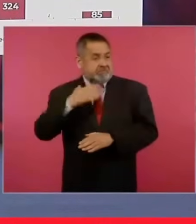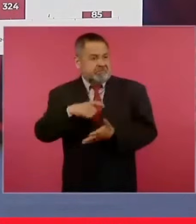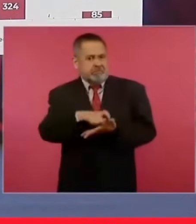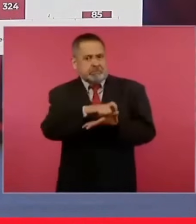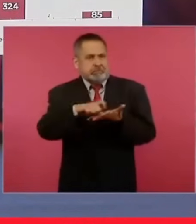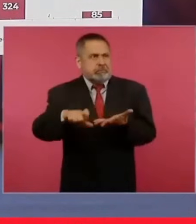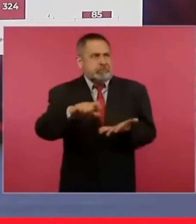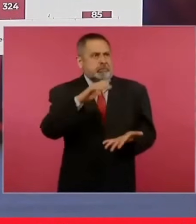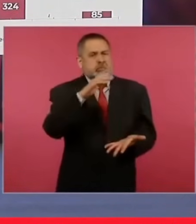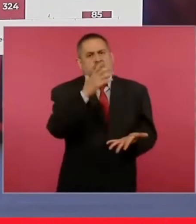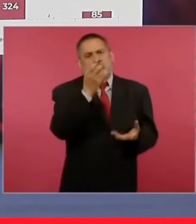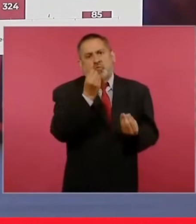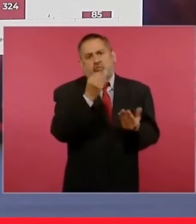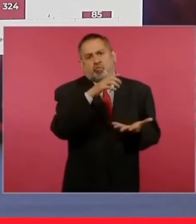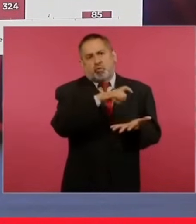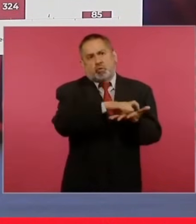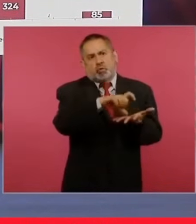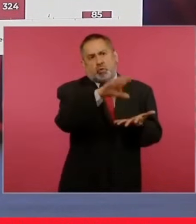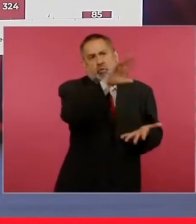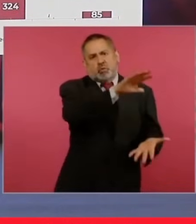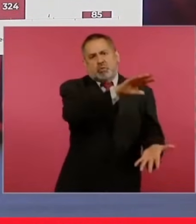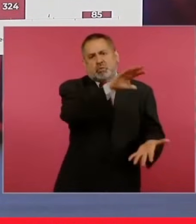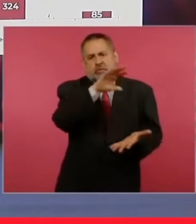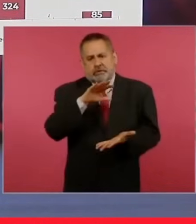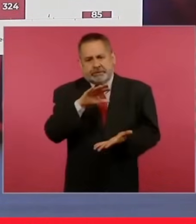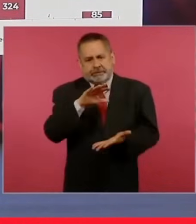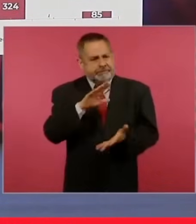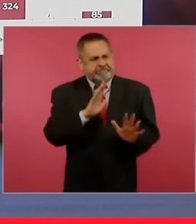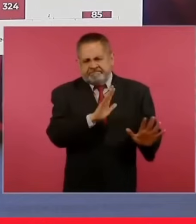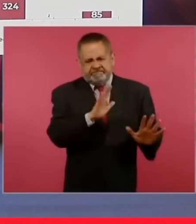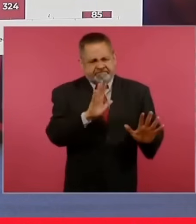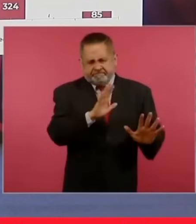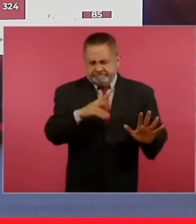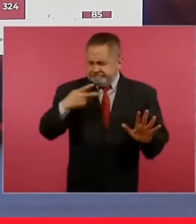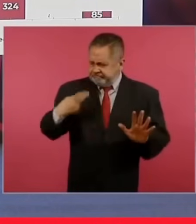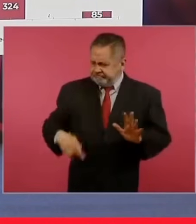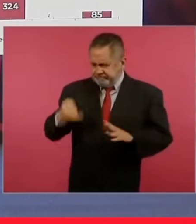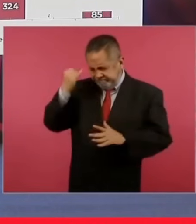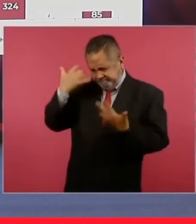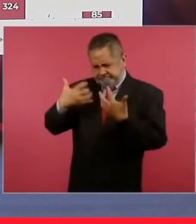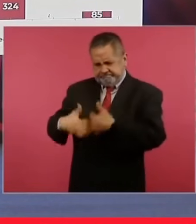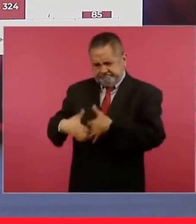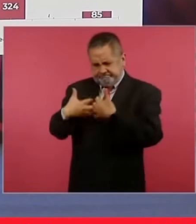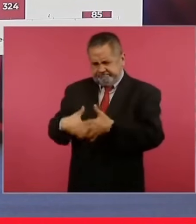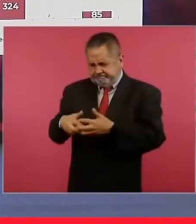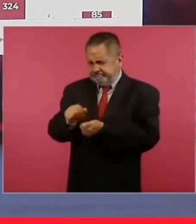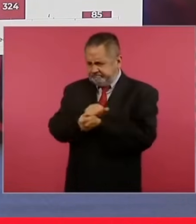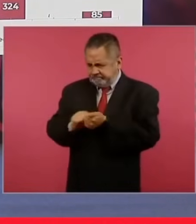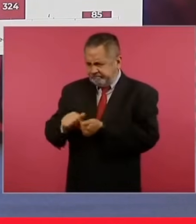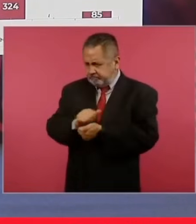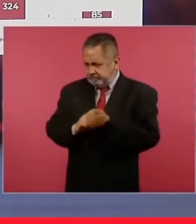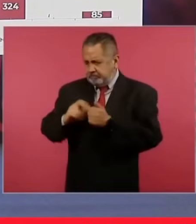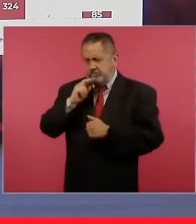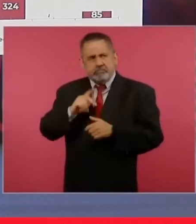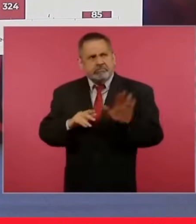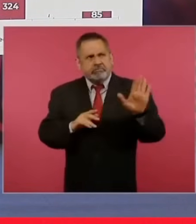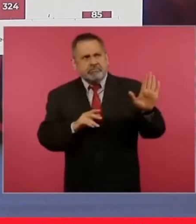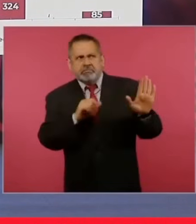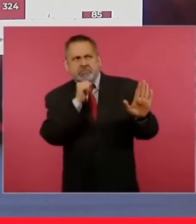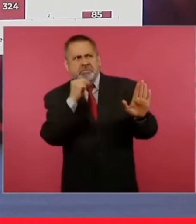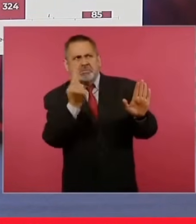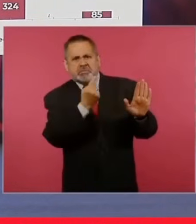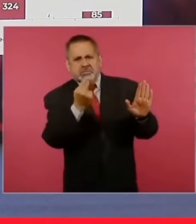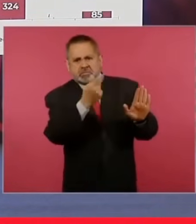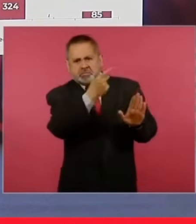estrategia del presidente de usar el crudo para producir gasolinas empezó a ponerse en